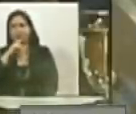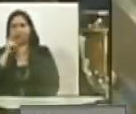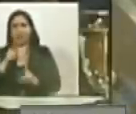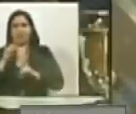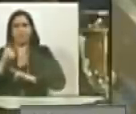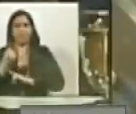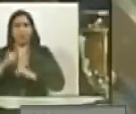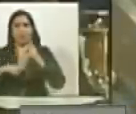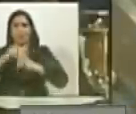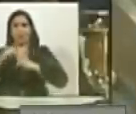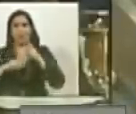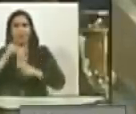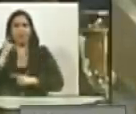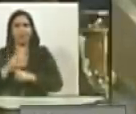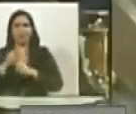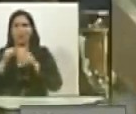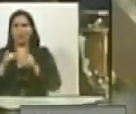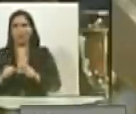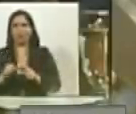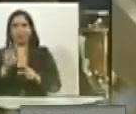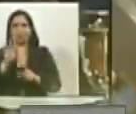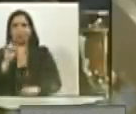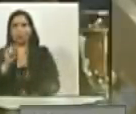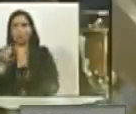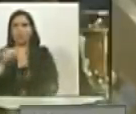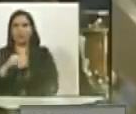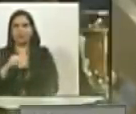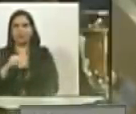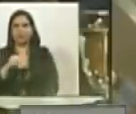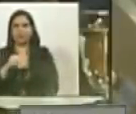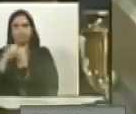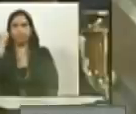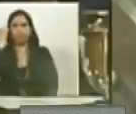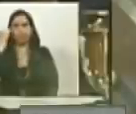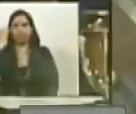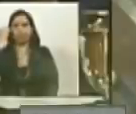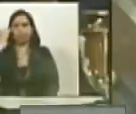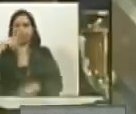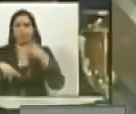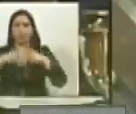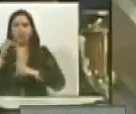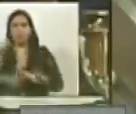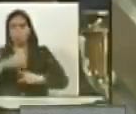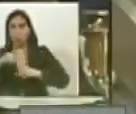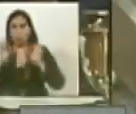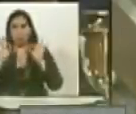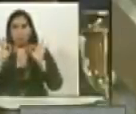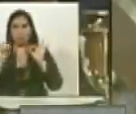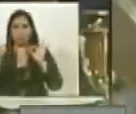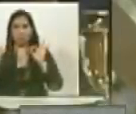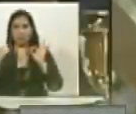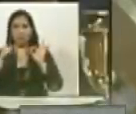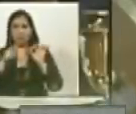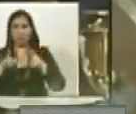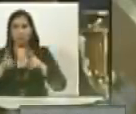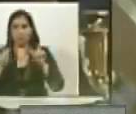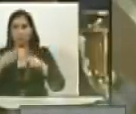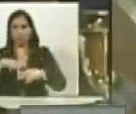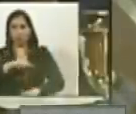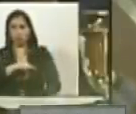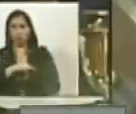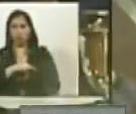programas, yo tenía que quedarme 5 minutos y más pensando en el programa nada más para ver cómo le entraba. Y esto nos permite a